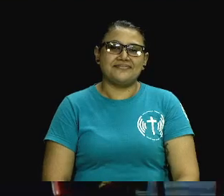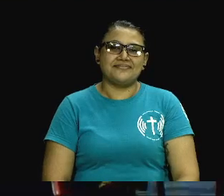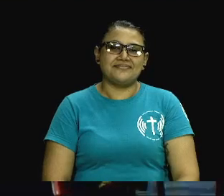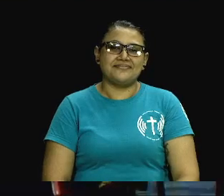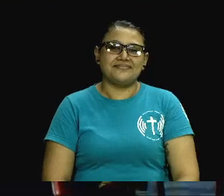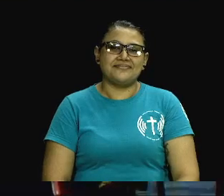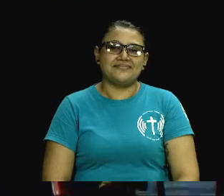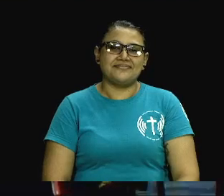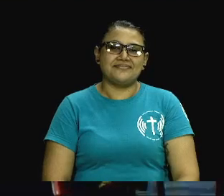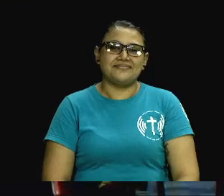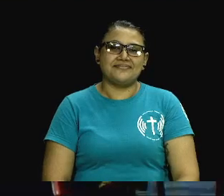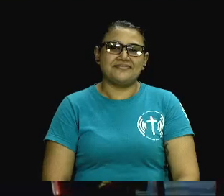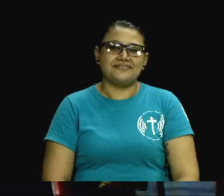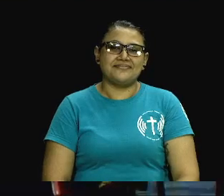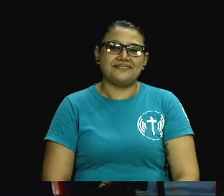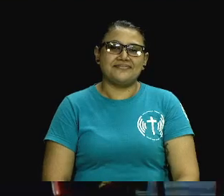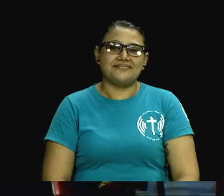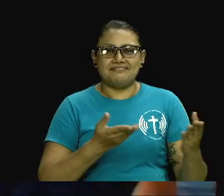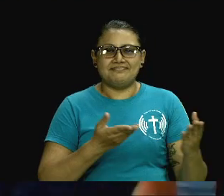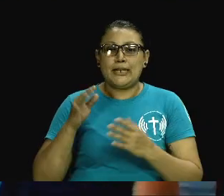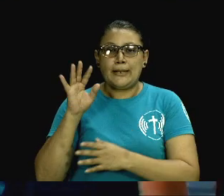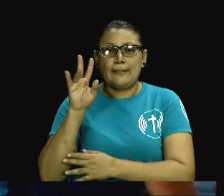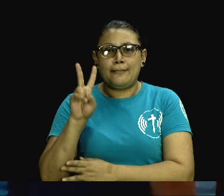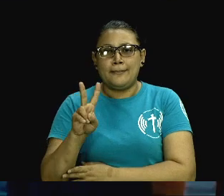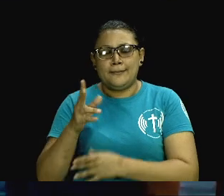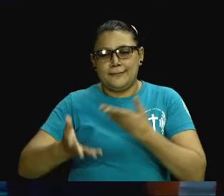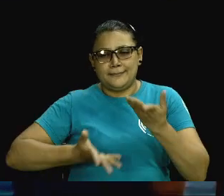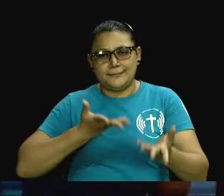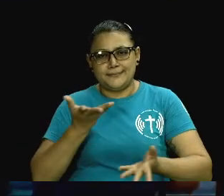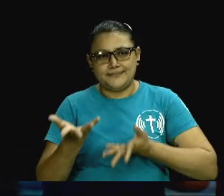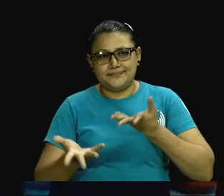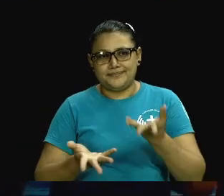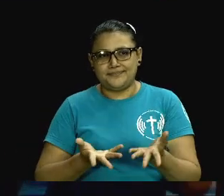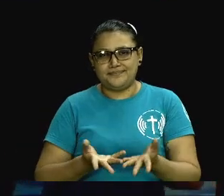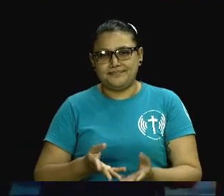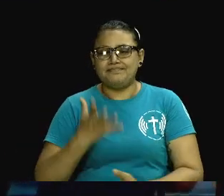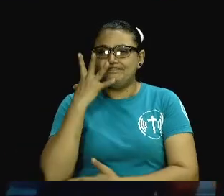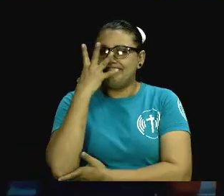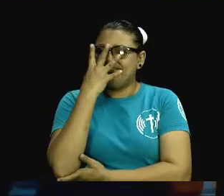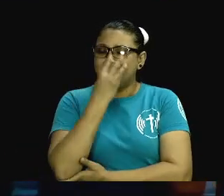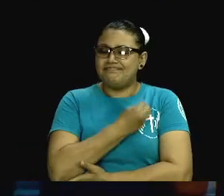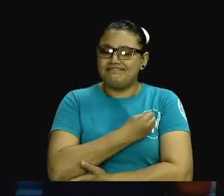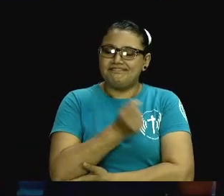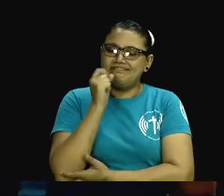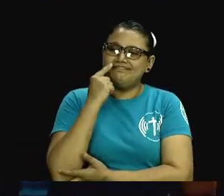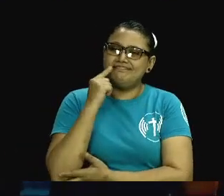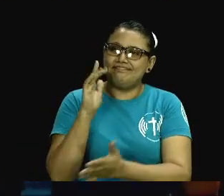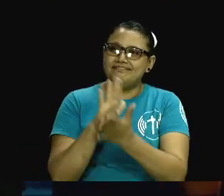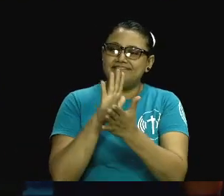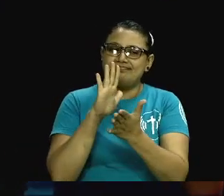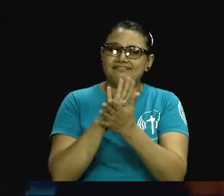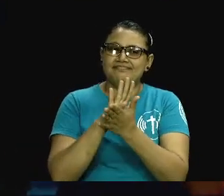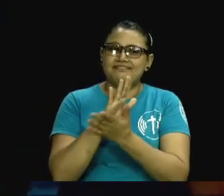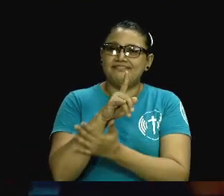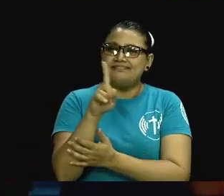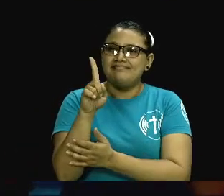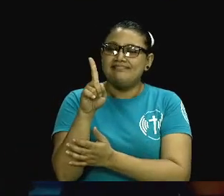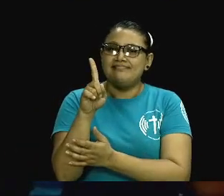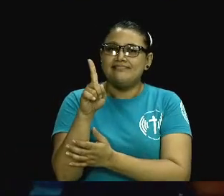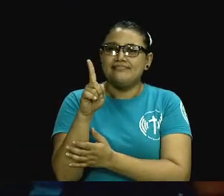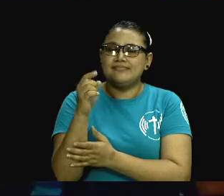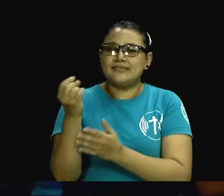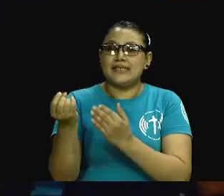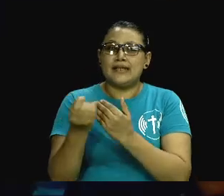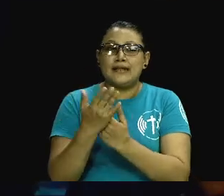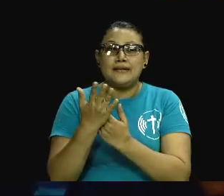bueno hermanos bienvenidos a esto su culto de las dos de la tarde preciosa alabanza porque habla que somos